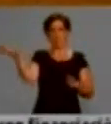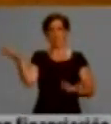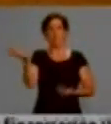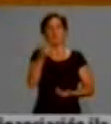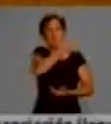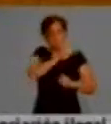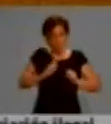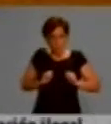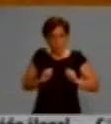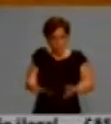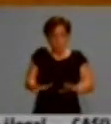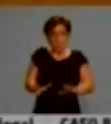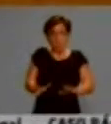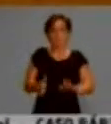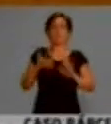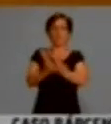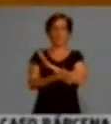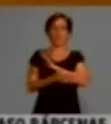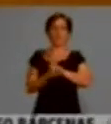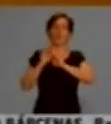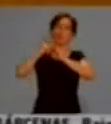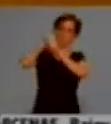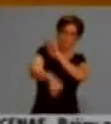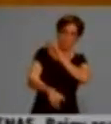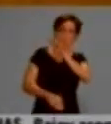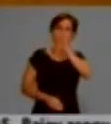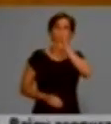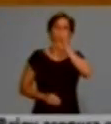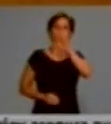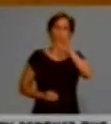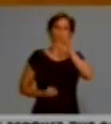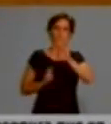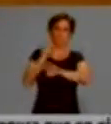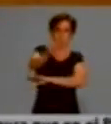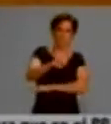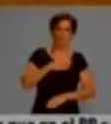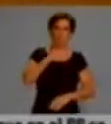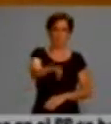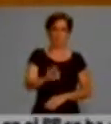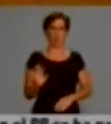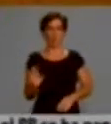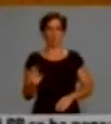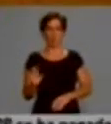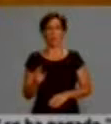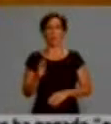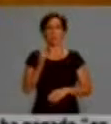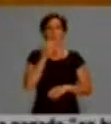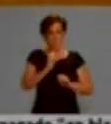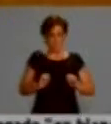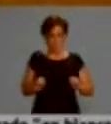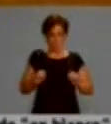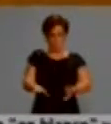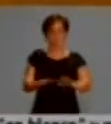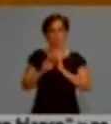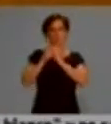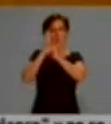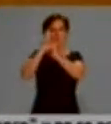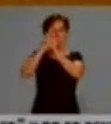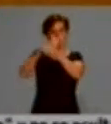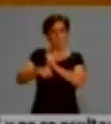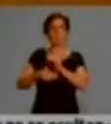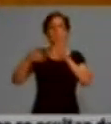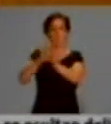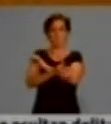antes comenzaremos a salir del pozo. Cuanto más tarde en dimitir, más profunda va a ser la herida económica, social, democracia y ética de